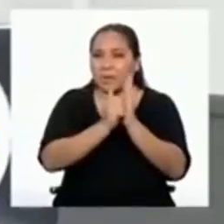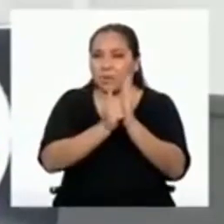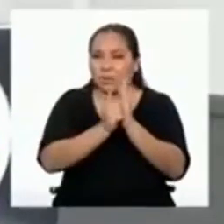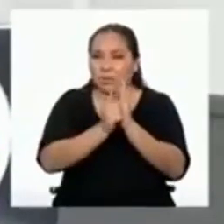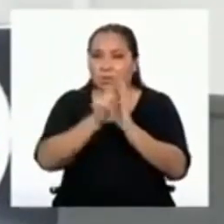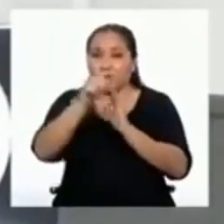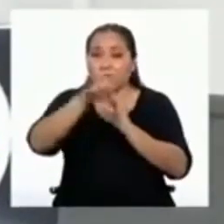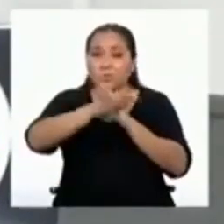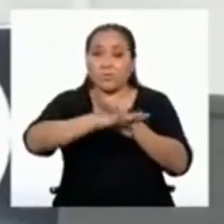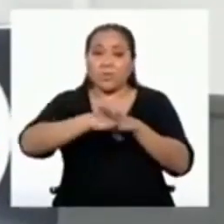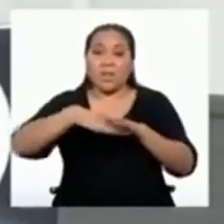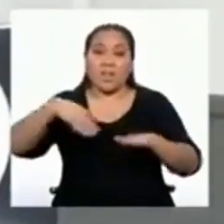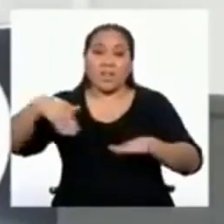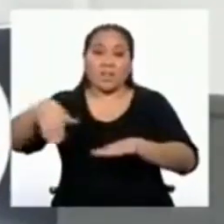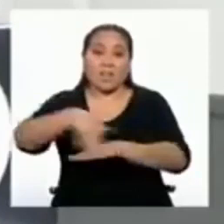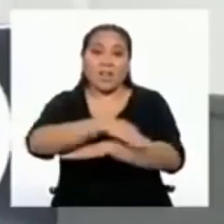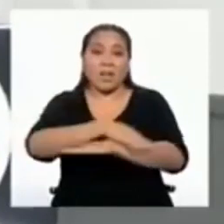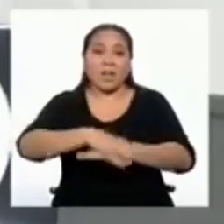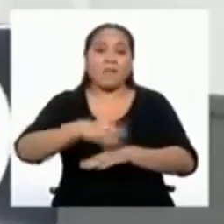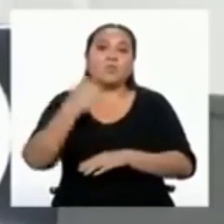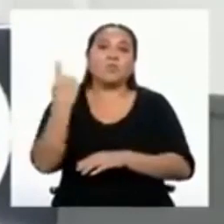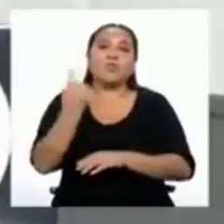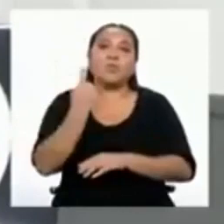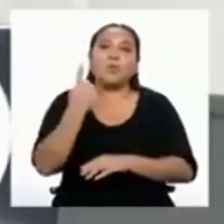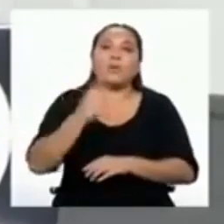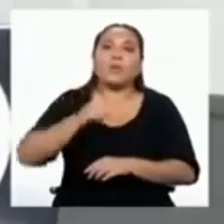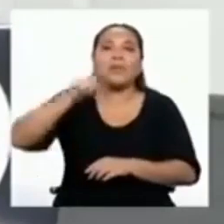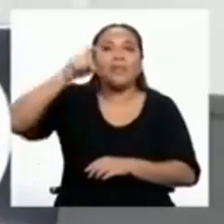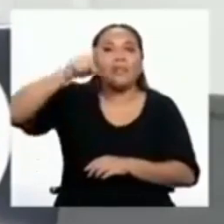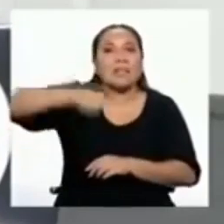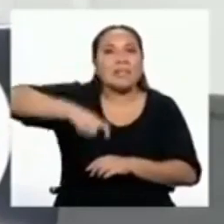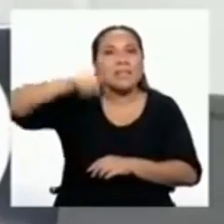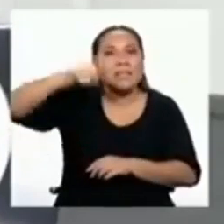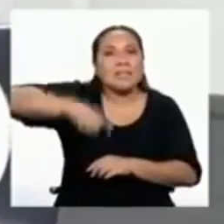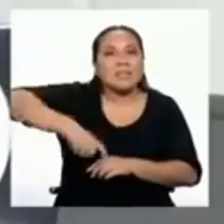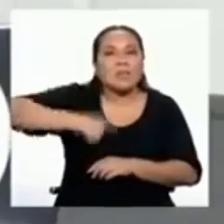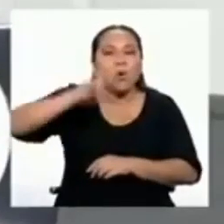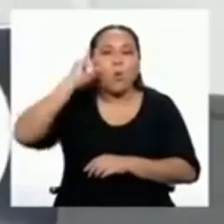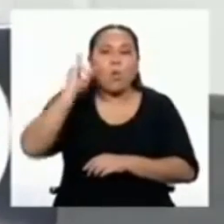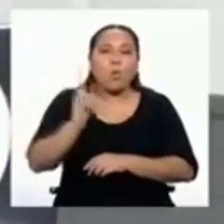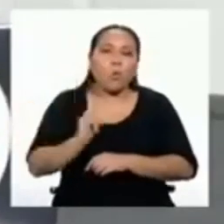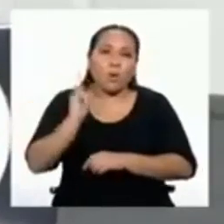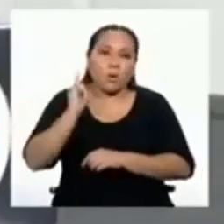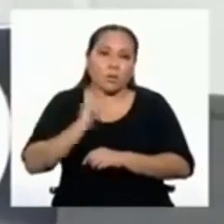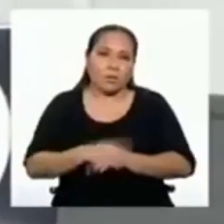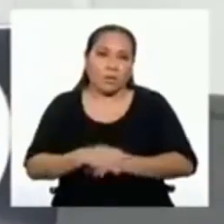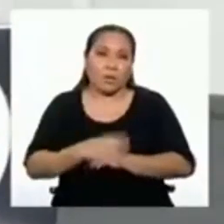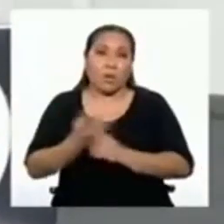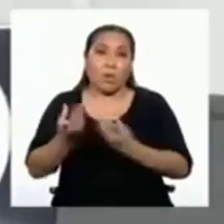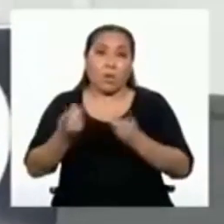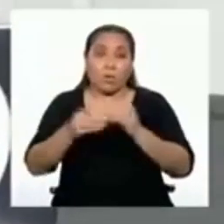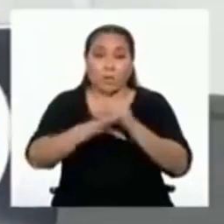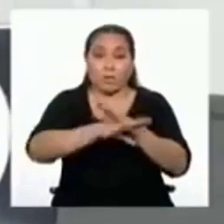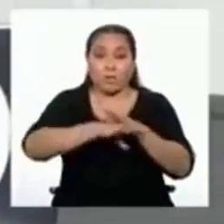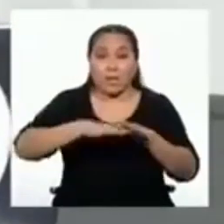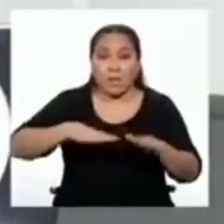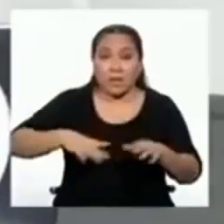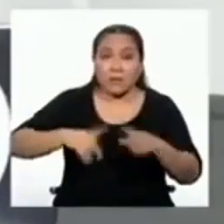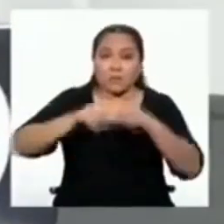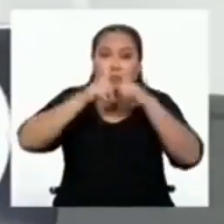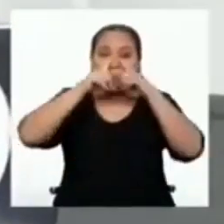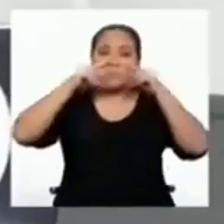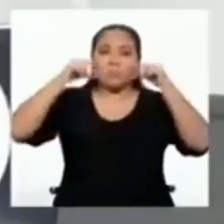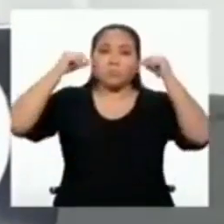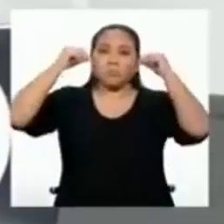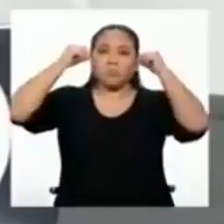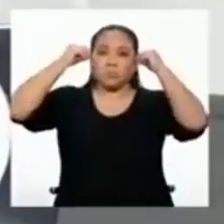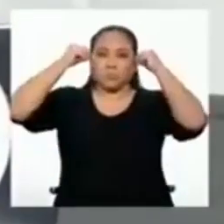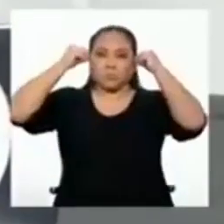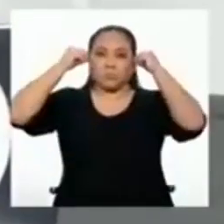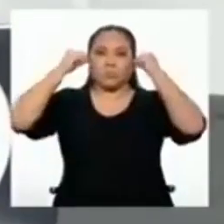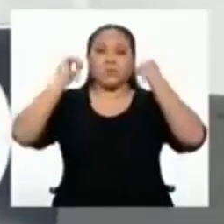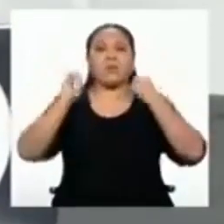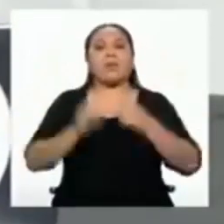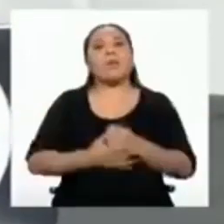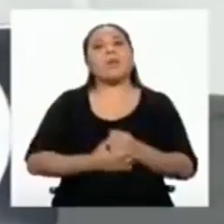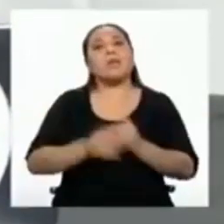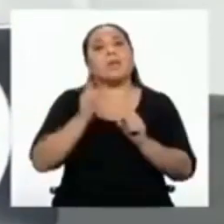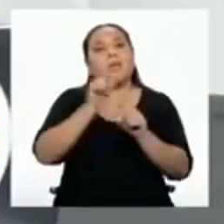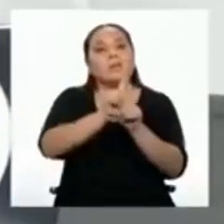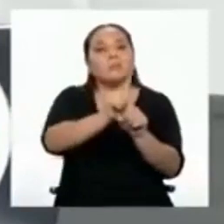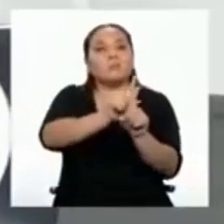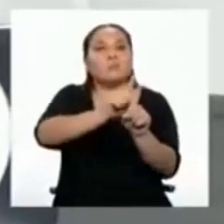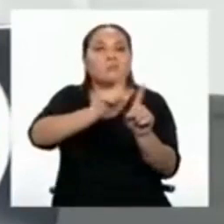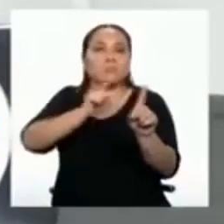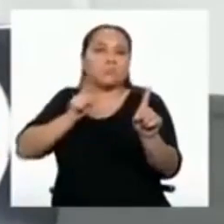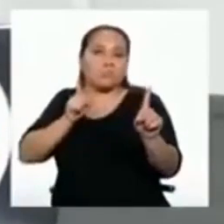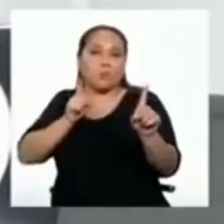si salen a la calle, que sea solo cuando sea necesario. Y cuando lo hagan, utilicen siempre una mascarilla y mantengan una